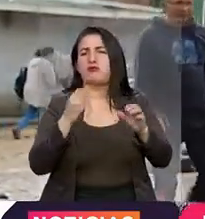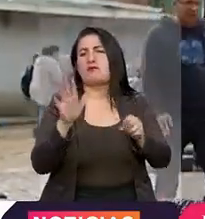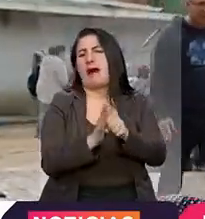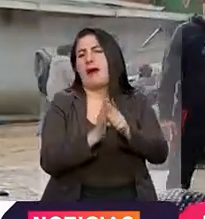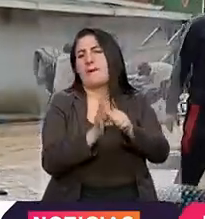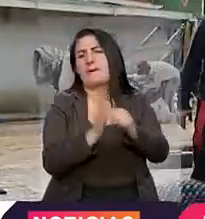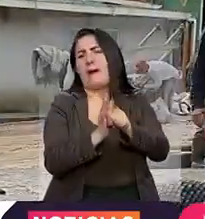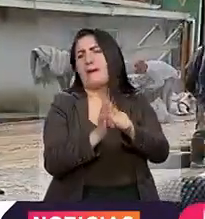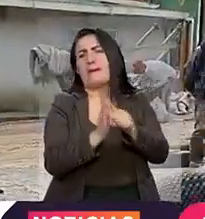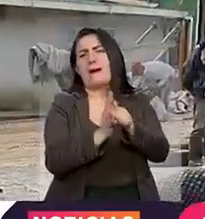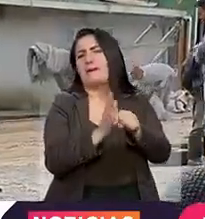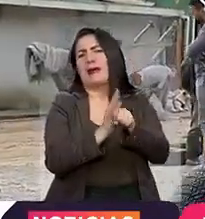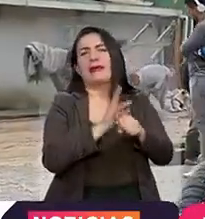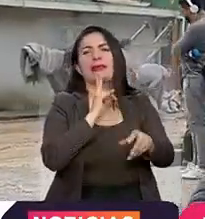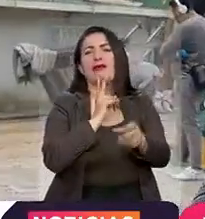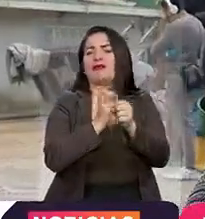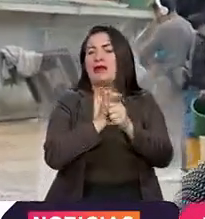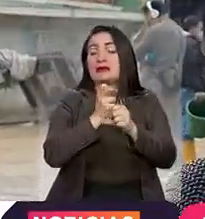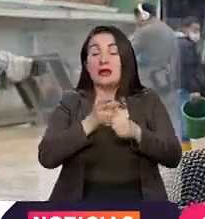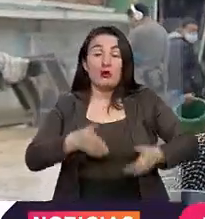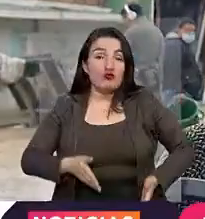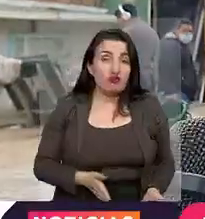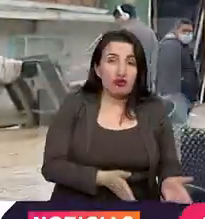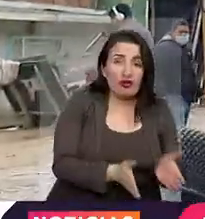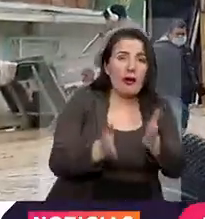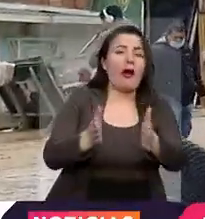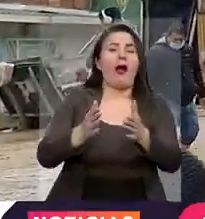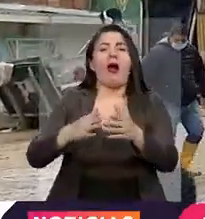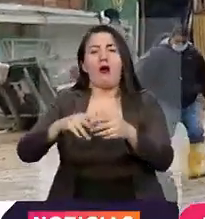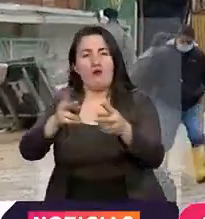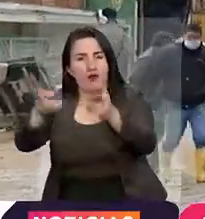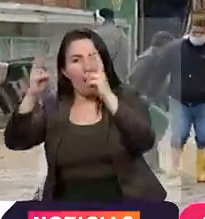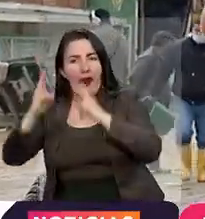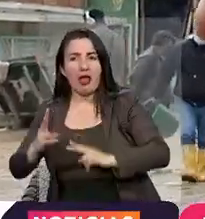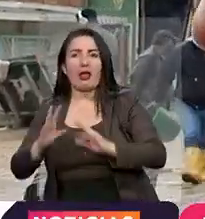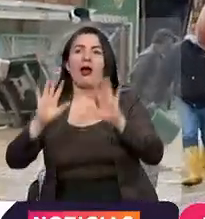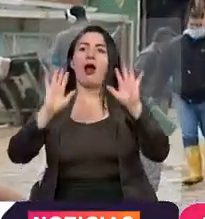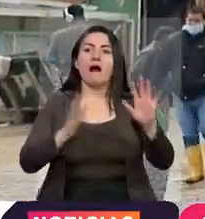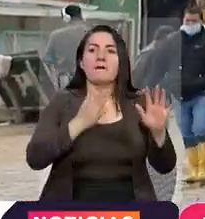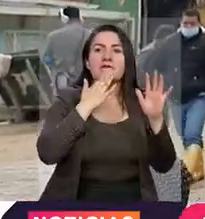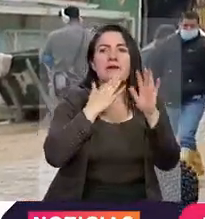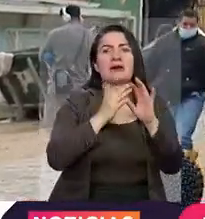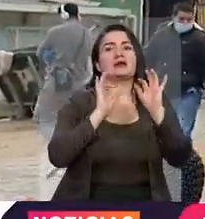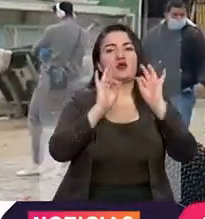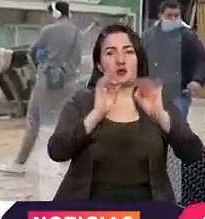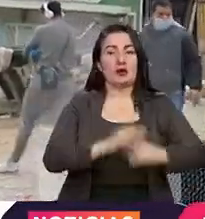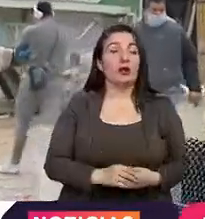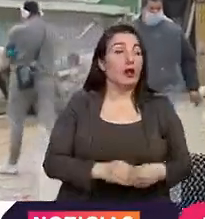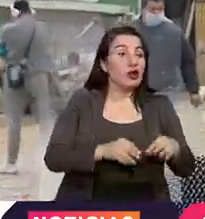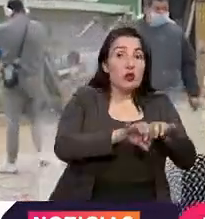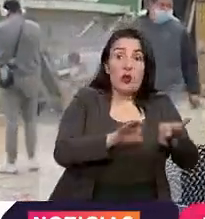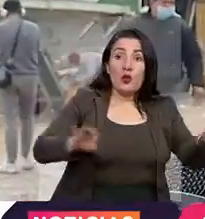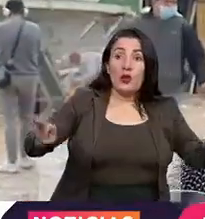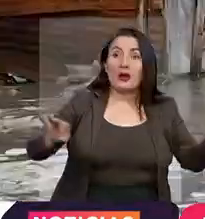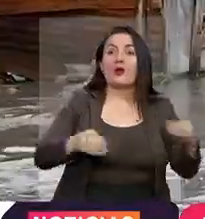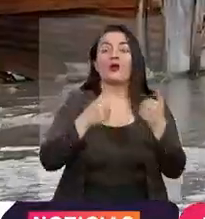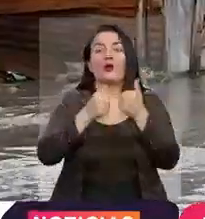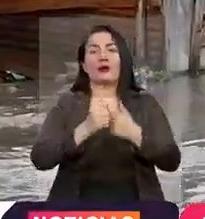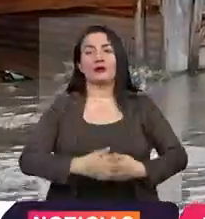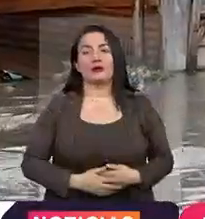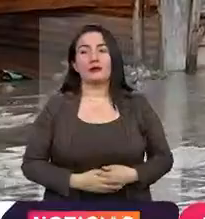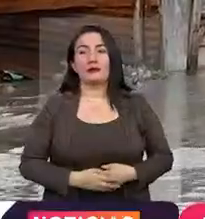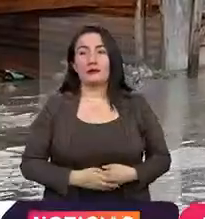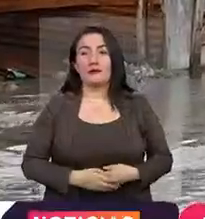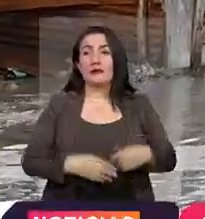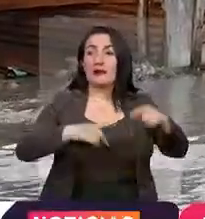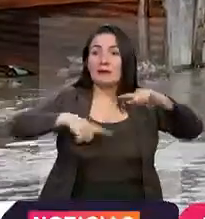parte. Siempre por eso es que si esto lo canalizaran o un puente, puentes que hubieran puentes hechos no con tubería, sería muy bueno. La